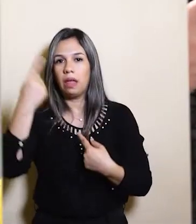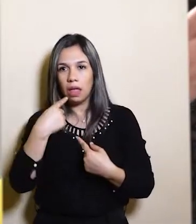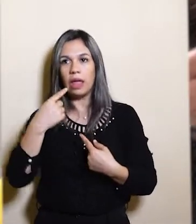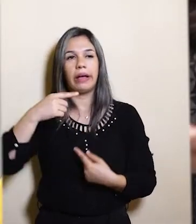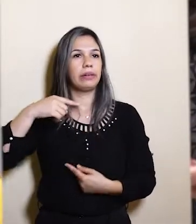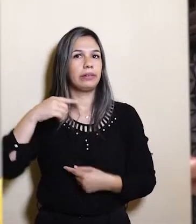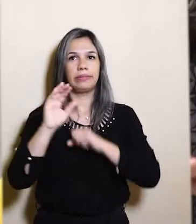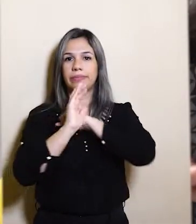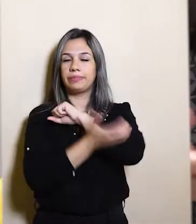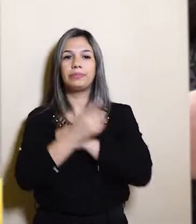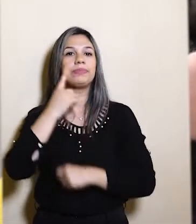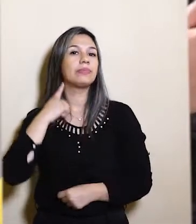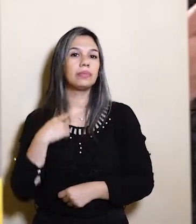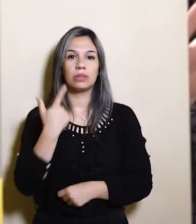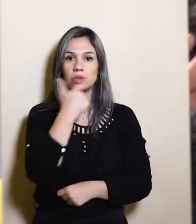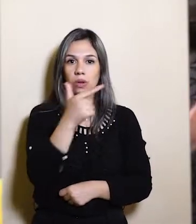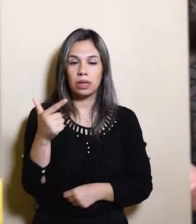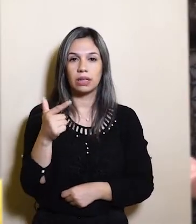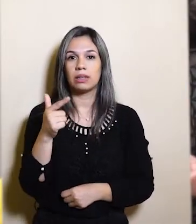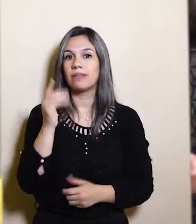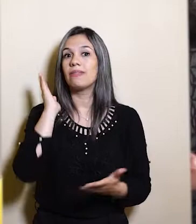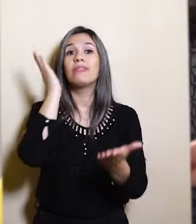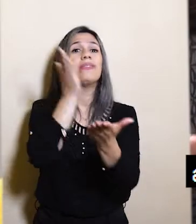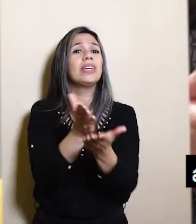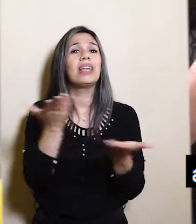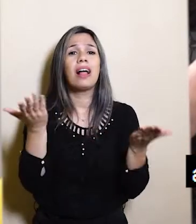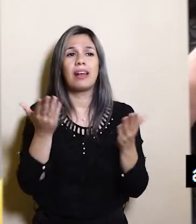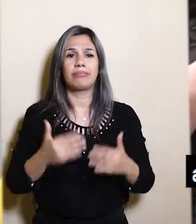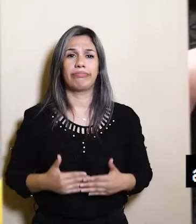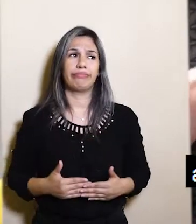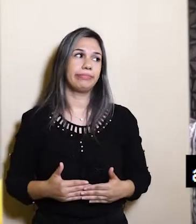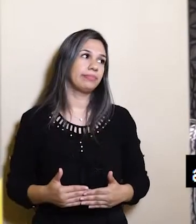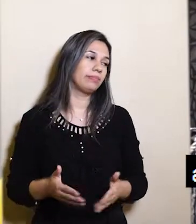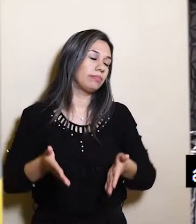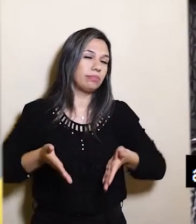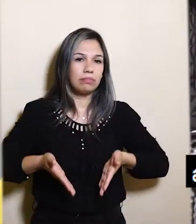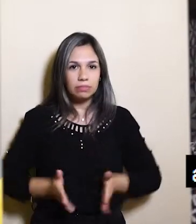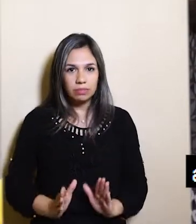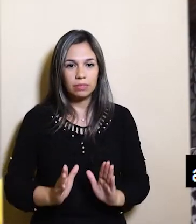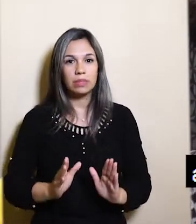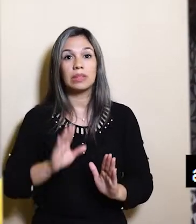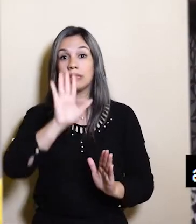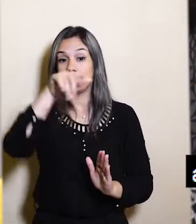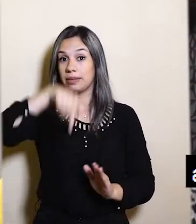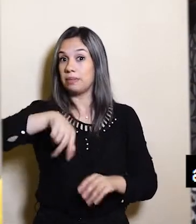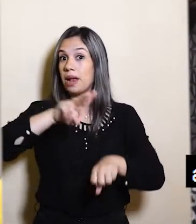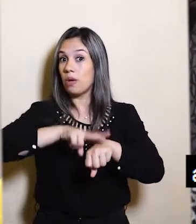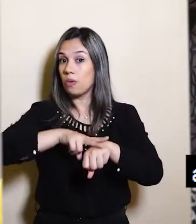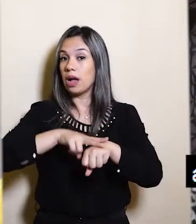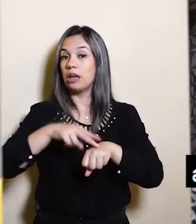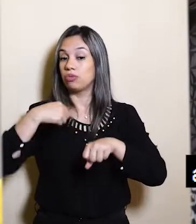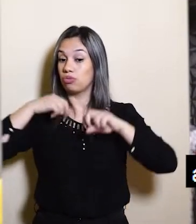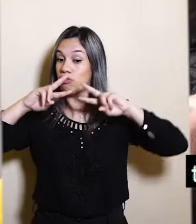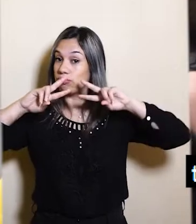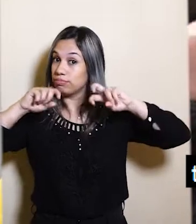deseados, las niñas finalmente dan a luz, y muchas veces en el caso de Paraguay, como nuestra